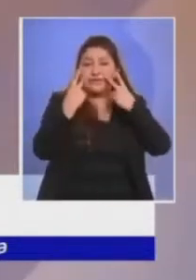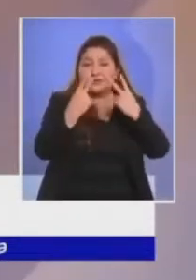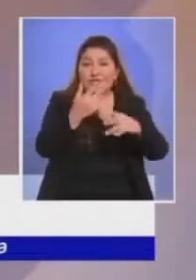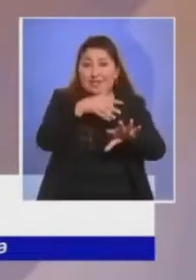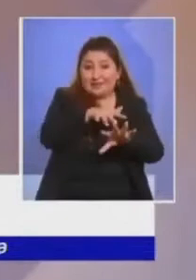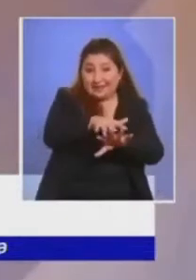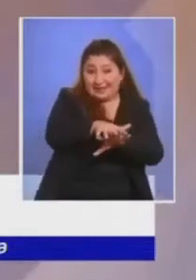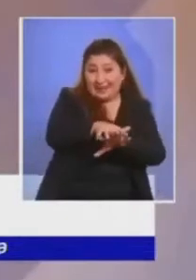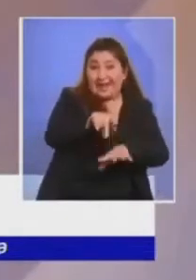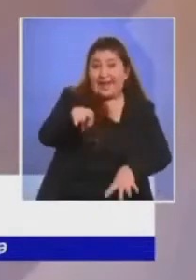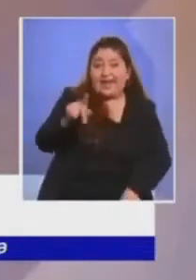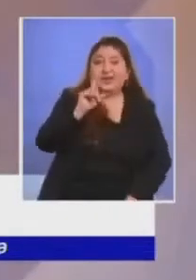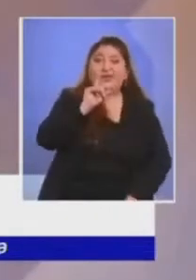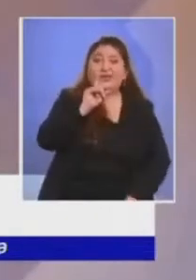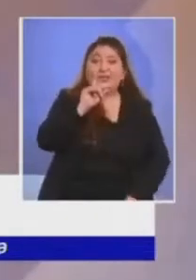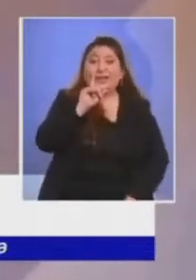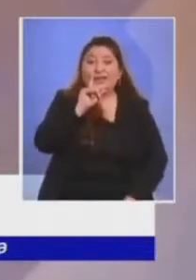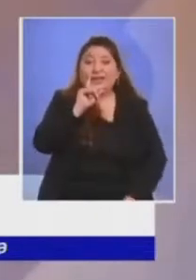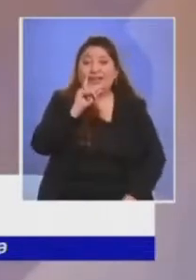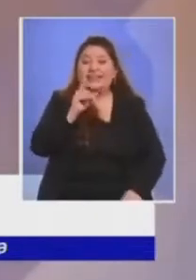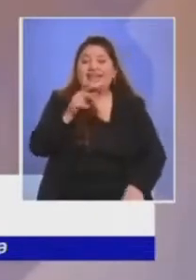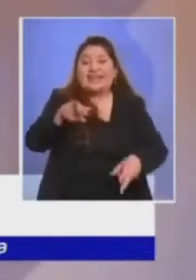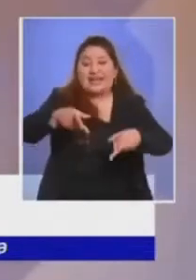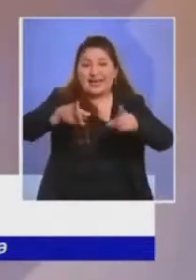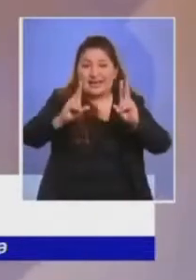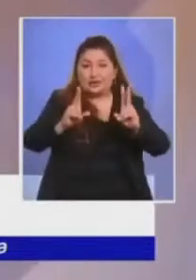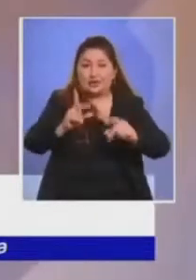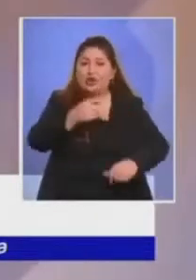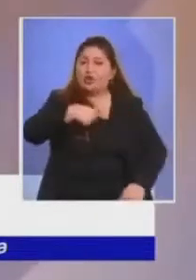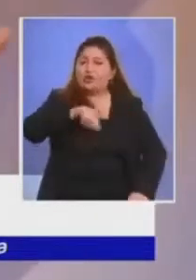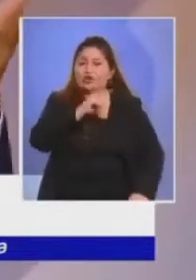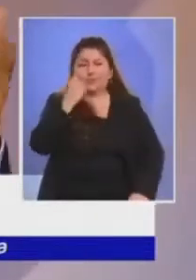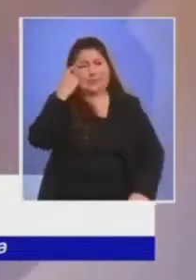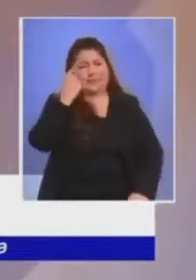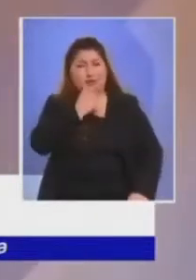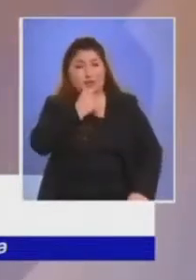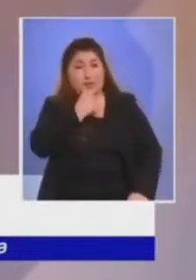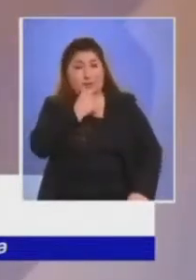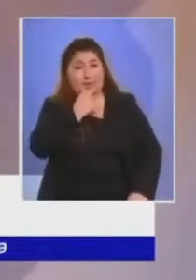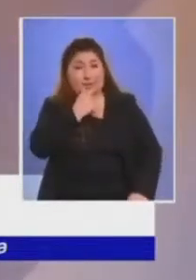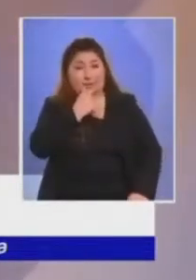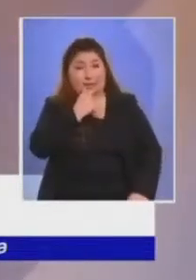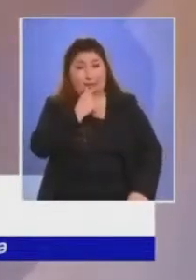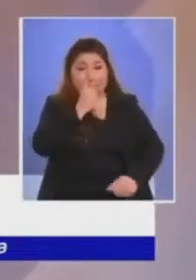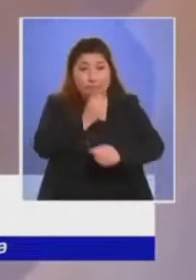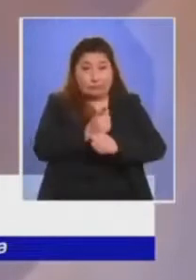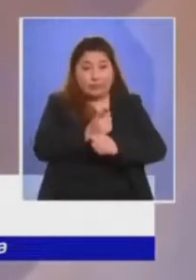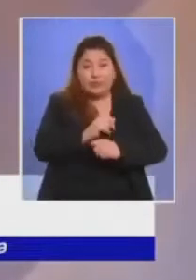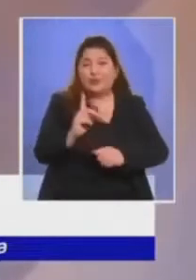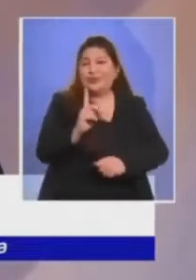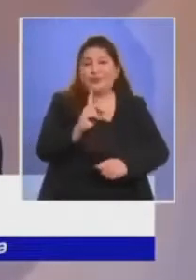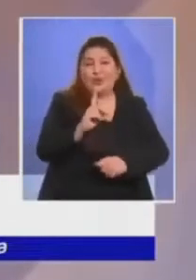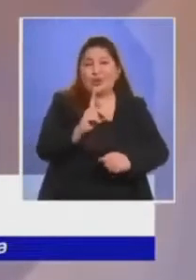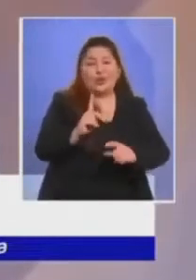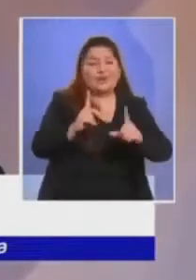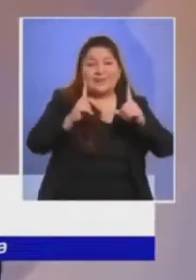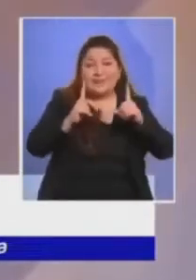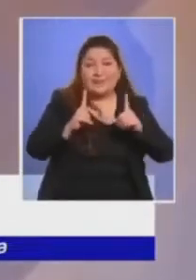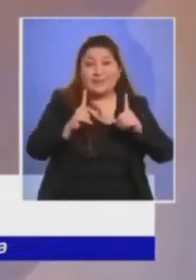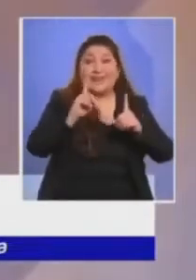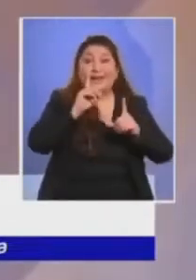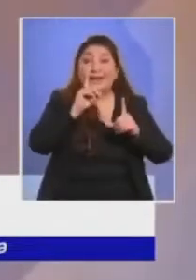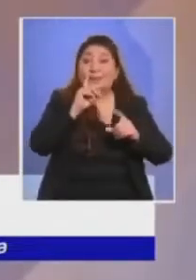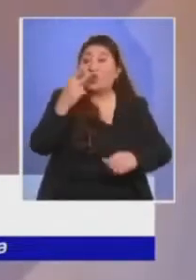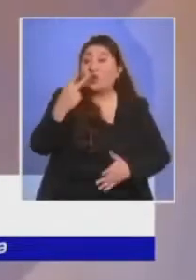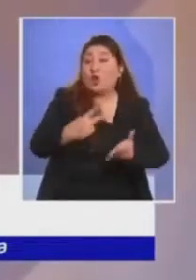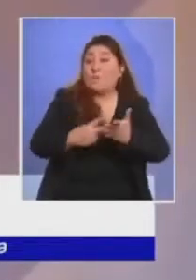Estado de Chile no debe hablar de ellos desde la sospecha o desde un proteccionismo que además ha sido un desastre, puesto que recordemos, tenemos casi 2.000 muertos en